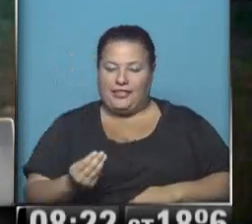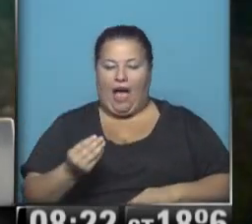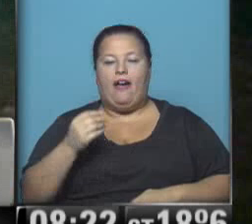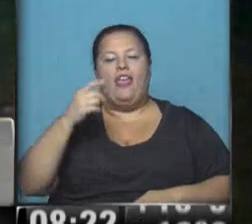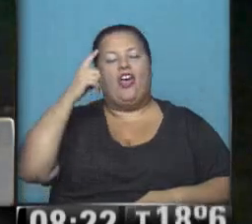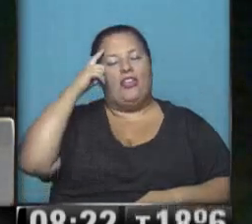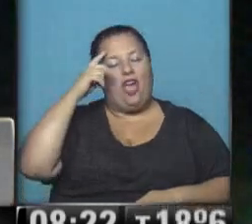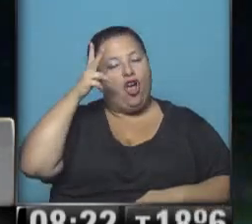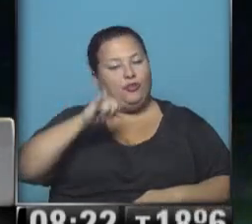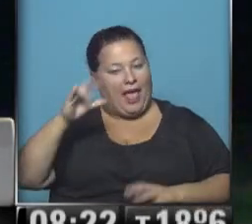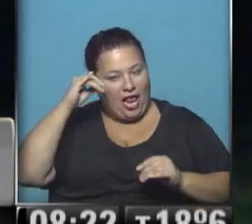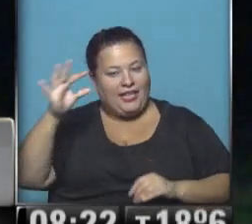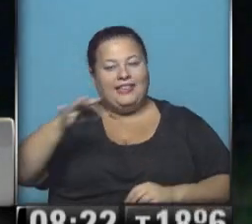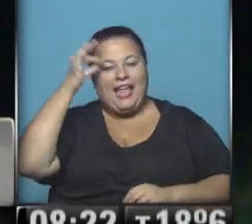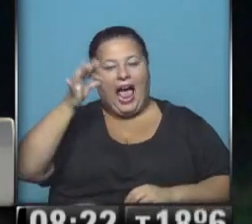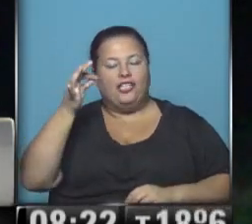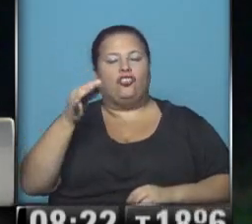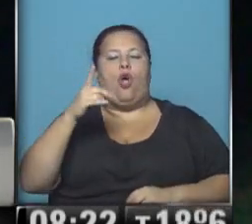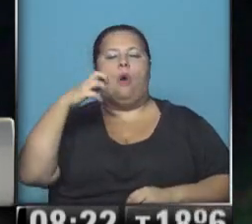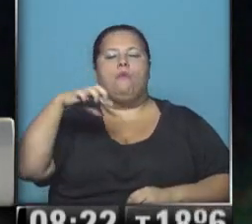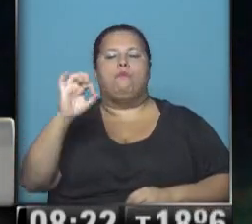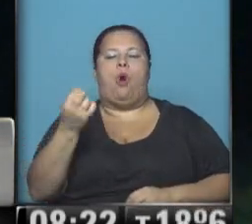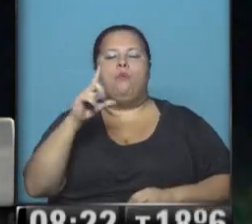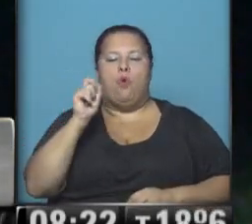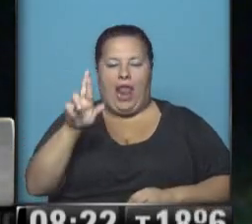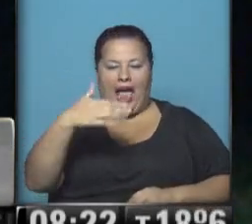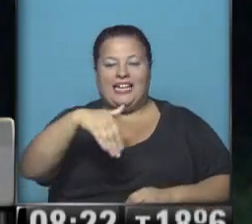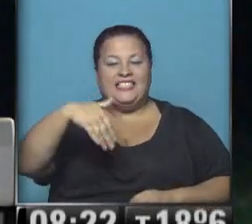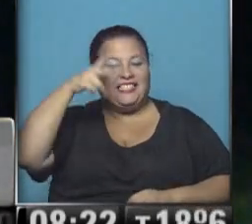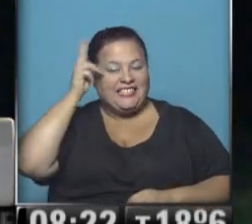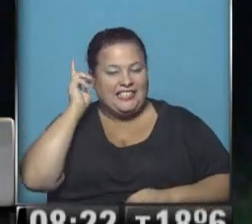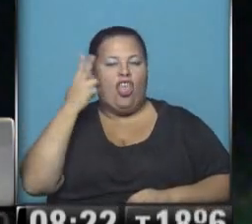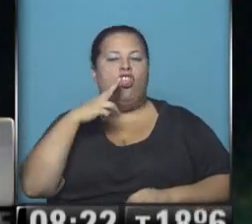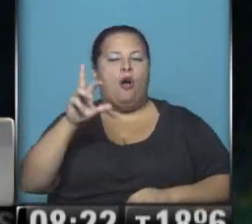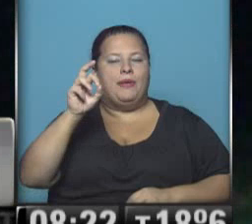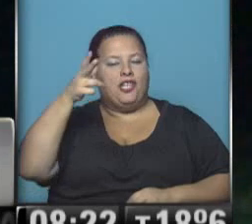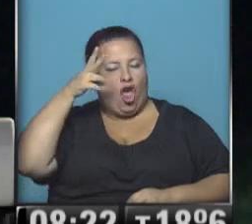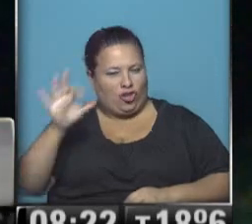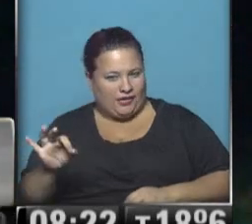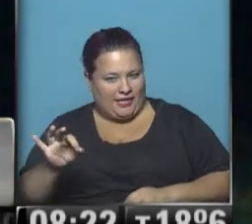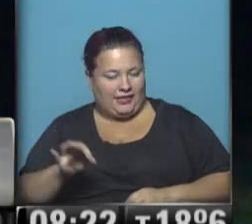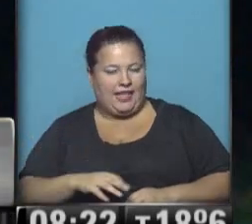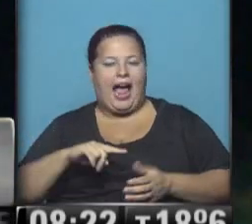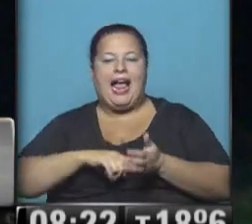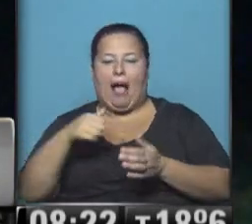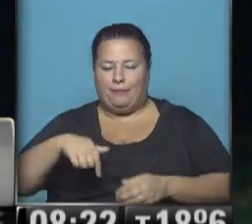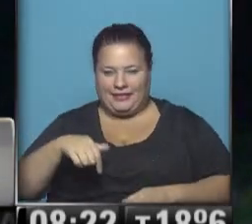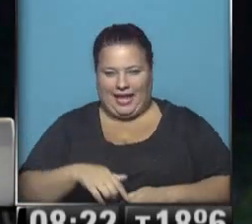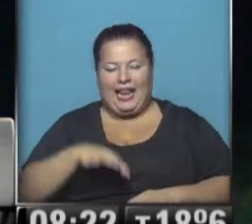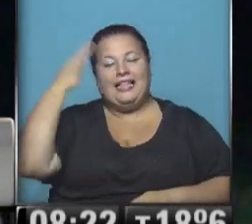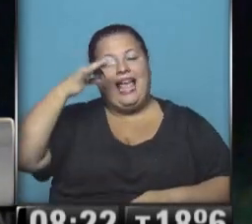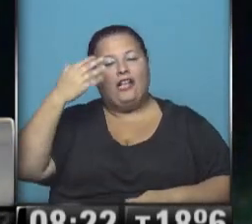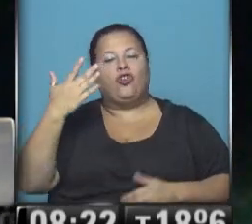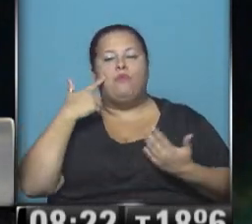las 22:30 en el Teatro El Popular de la calle Chile 2080, Capital Federal. Teatro